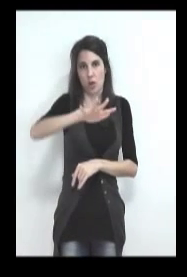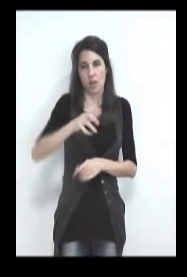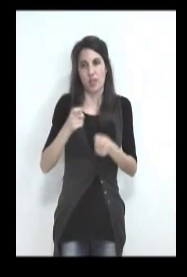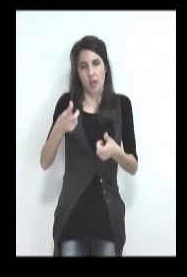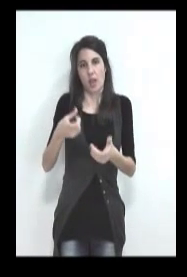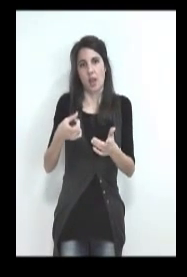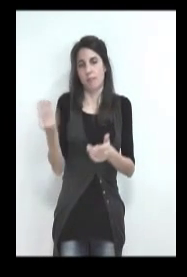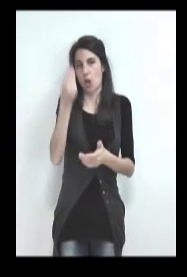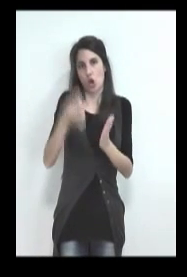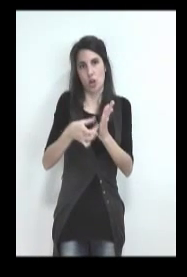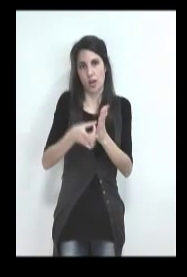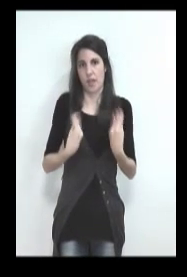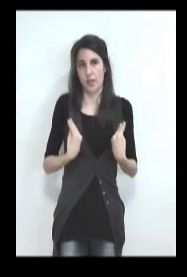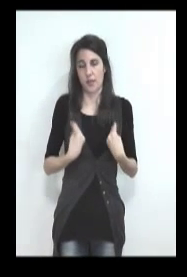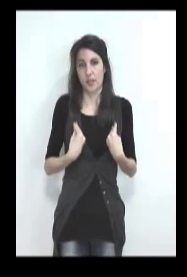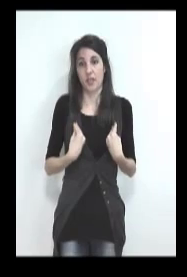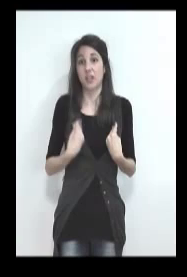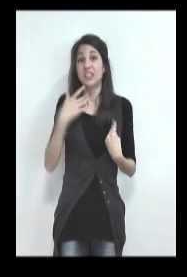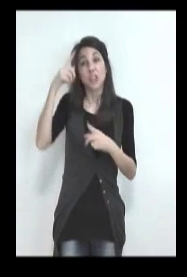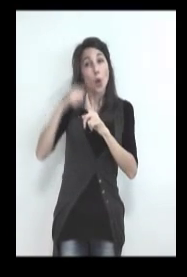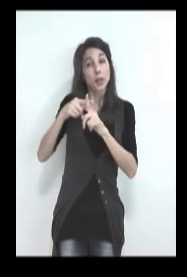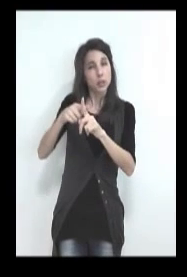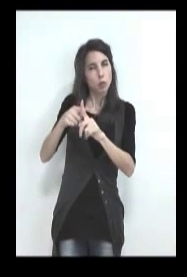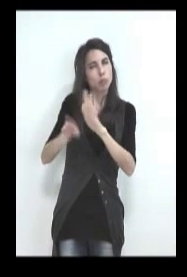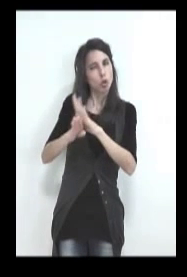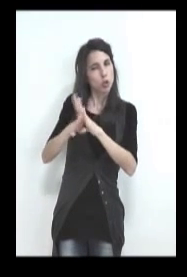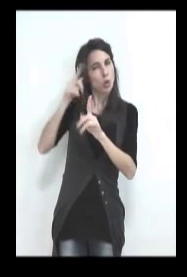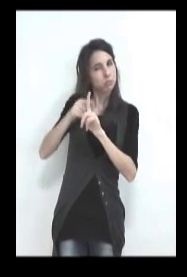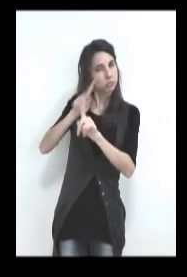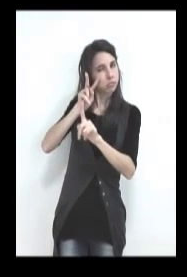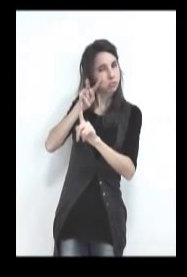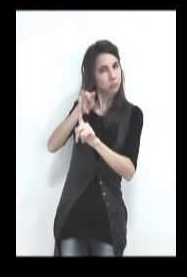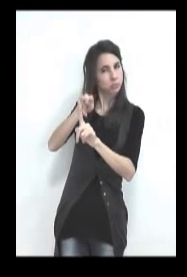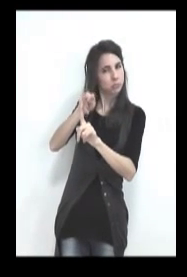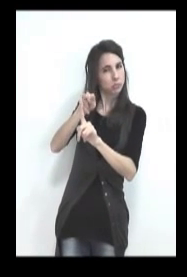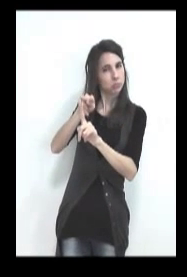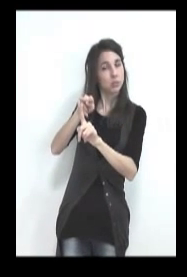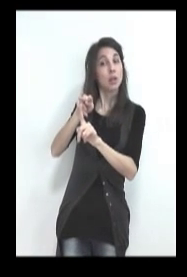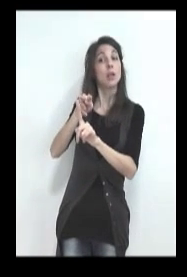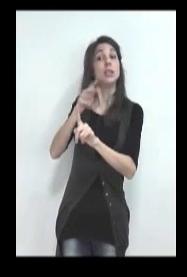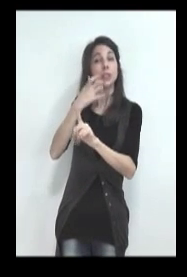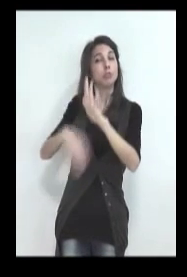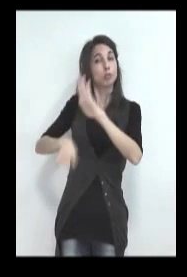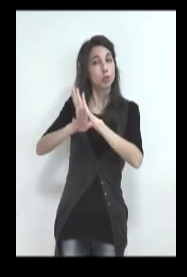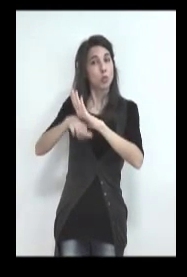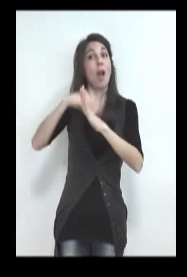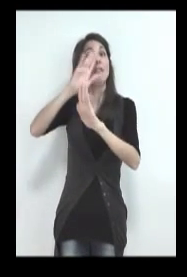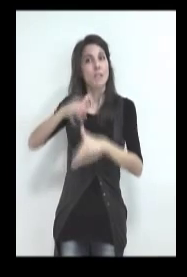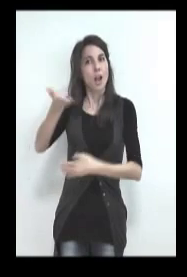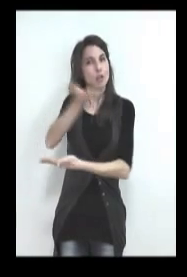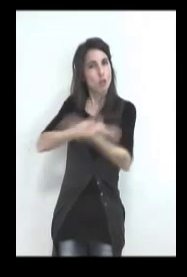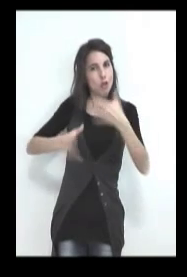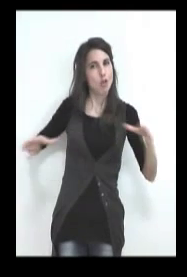perdemos ese objetivo, ¿no? No lo perdemos de vista y lo construimos de forma colectiva, yo creo que